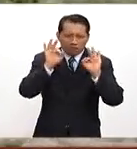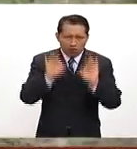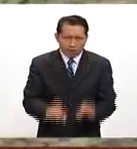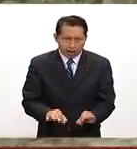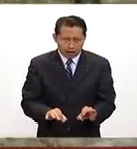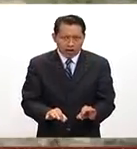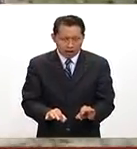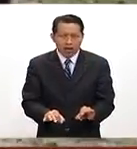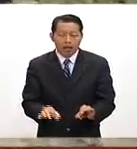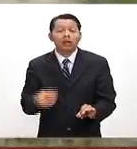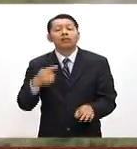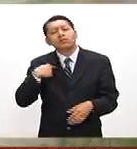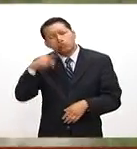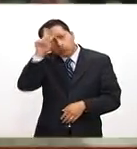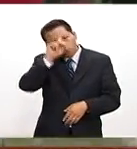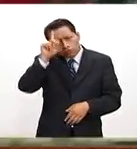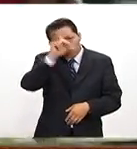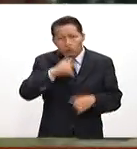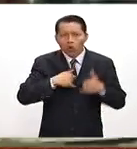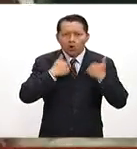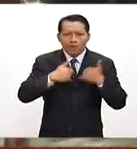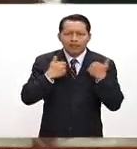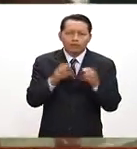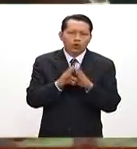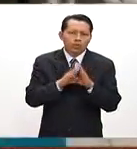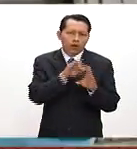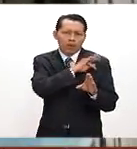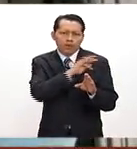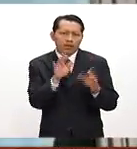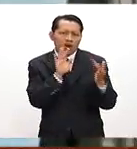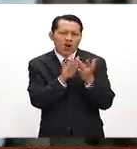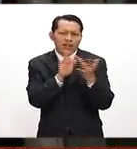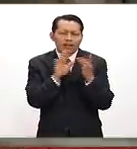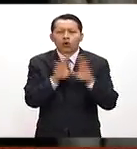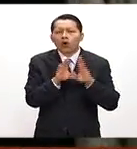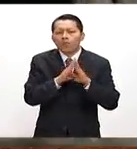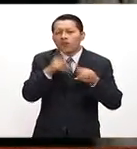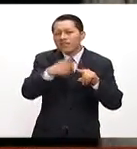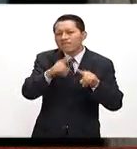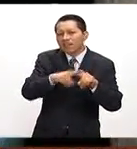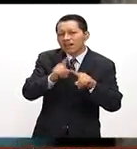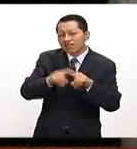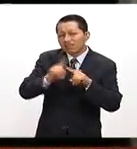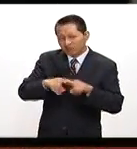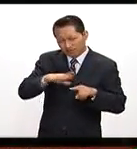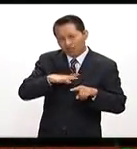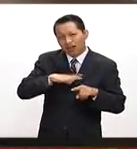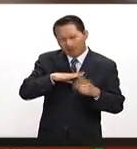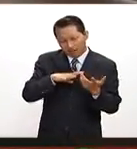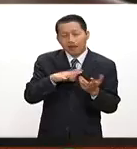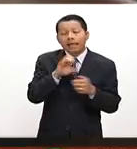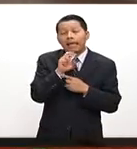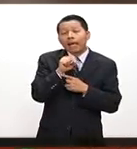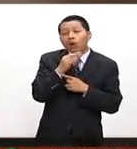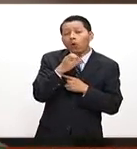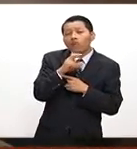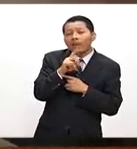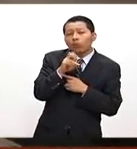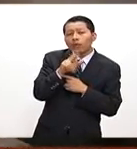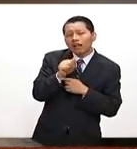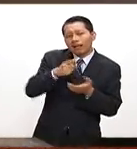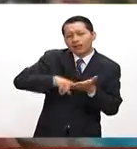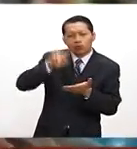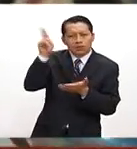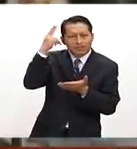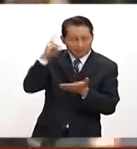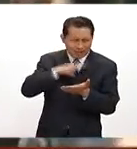Yo lo que le recomendaría a los jóvenes es que se acerquen a las diferentes incubadoras que existen. Prácticamente todas las universidades del